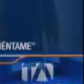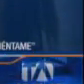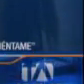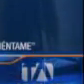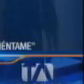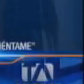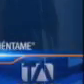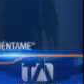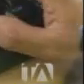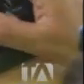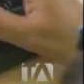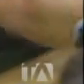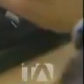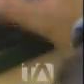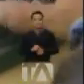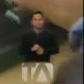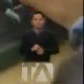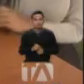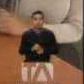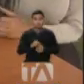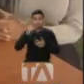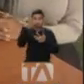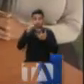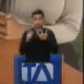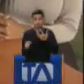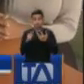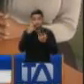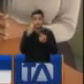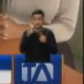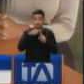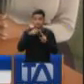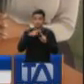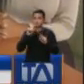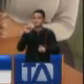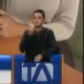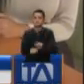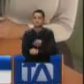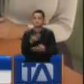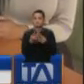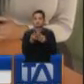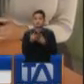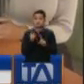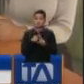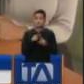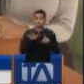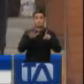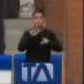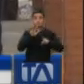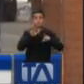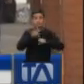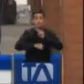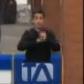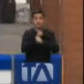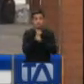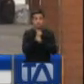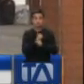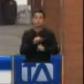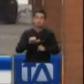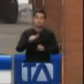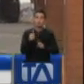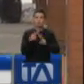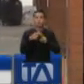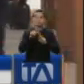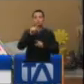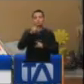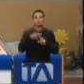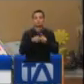2016 30 quejas. De estos casos, 2 sujetos fueron sentenciados, uno a 6 años, 8 meses y otro a